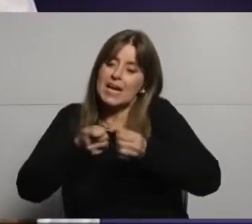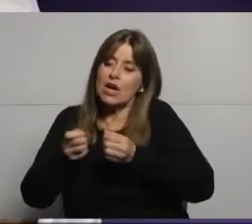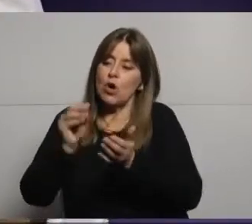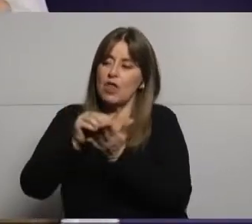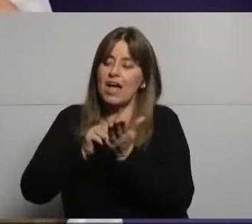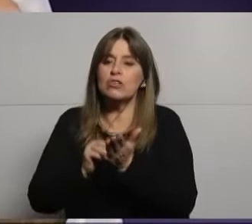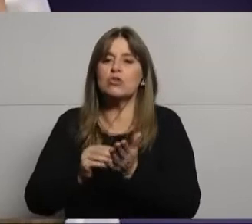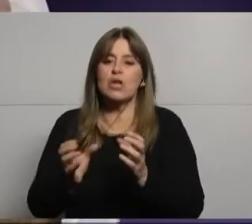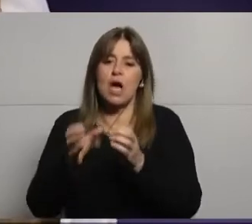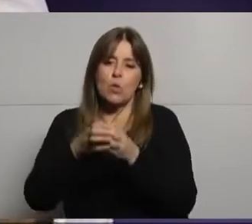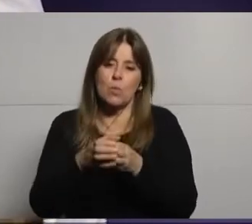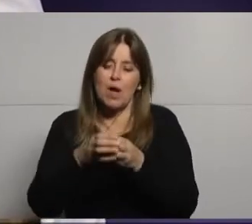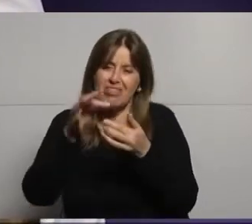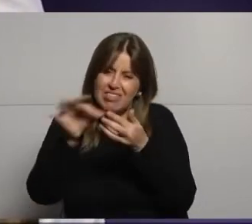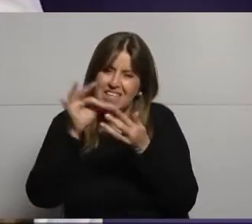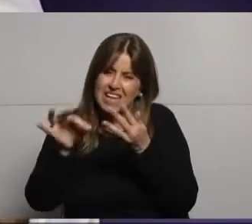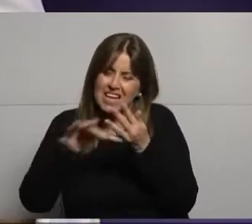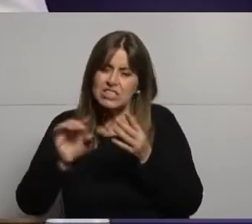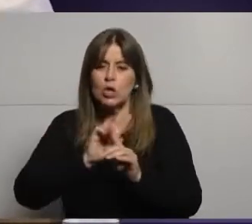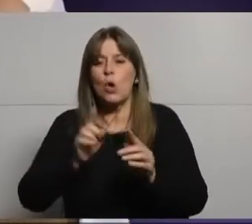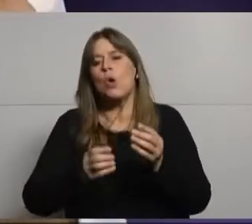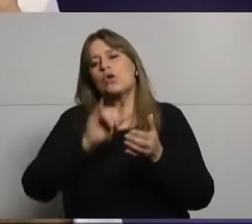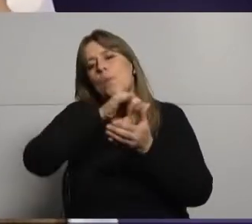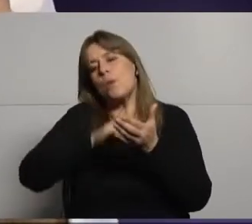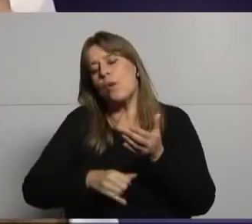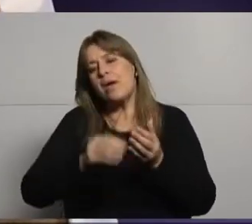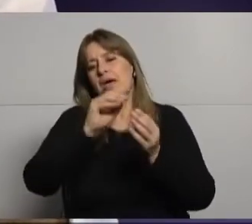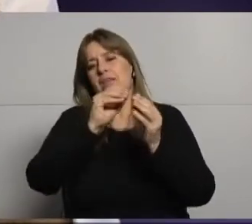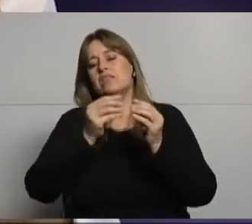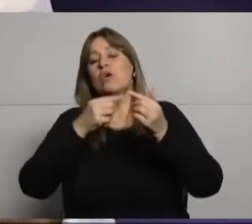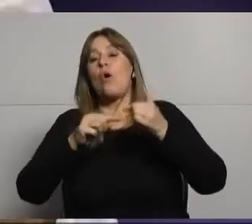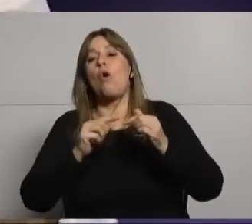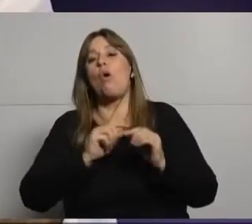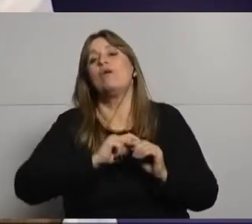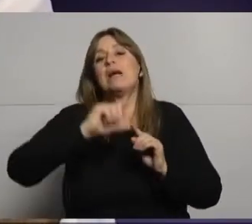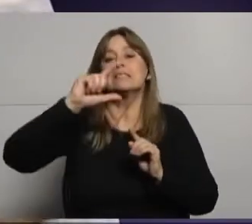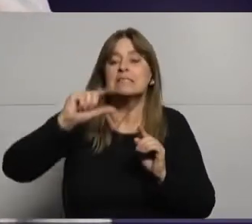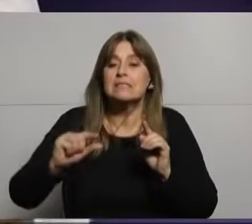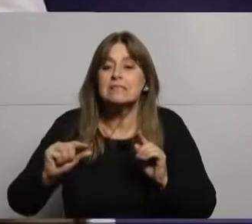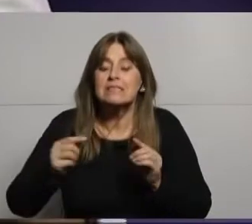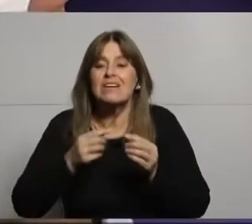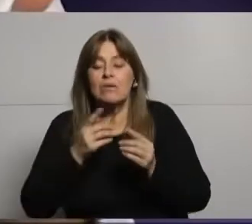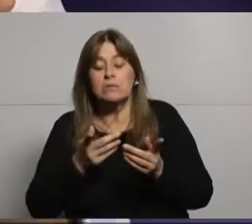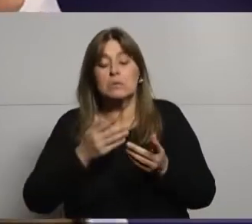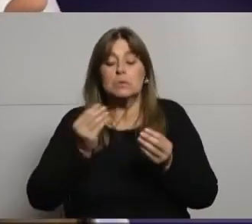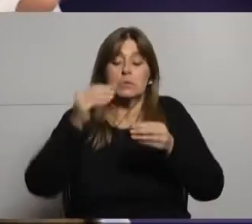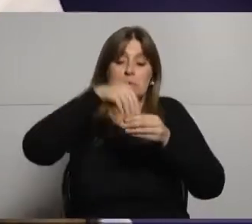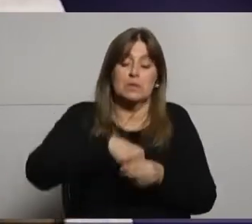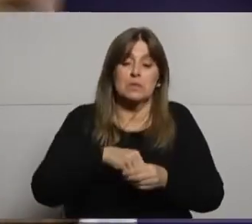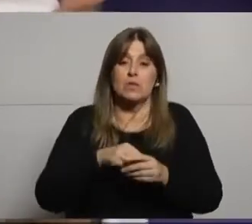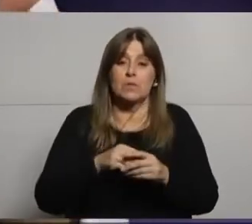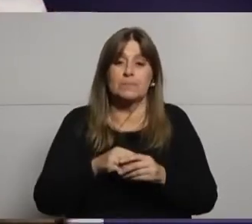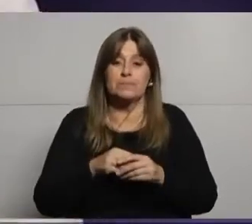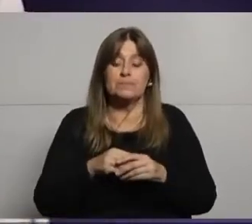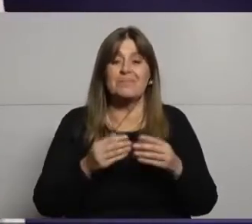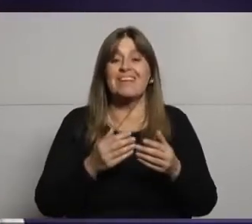vez de tener el detalle, lo que tengo son los promedios, o tengo las tendencias, o tengo las cosas totalmente anonimizadas,